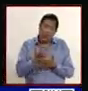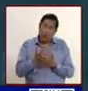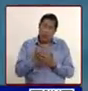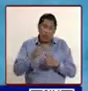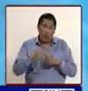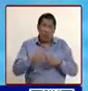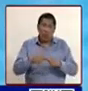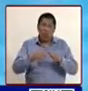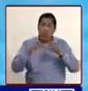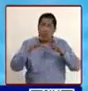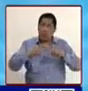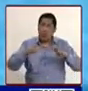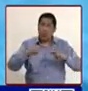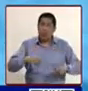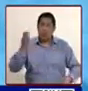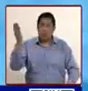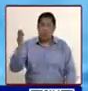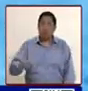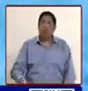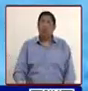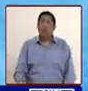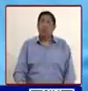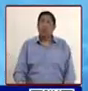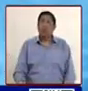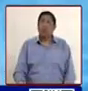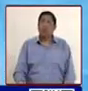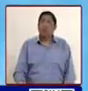para continuar con la investigación del caso.